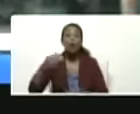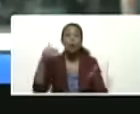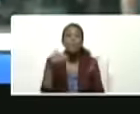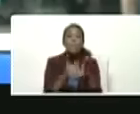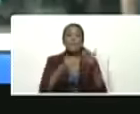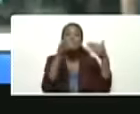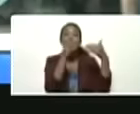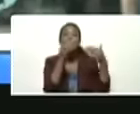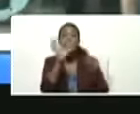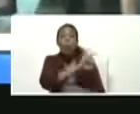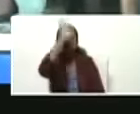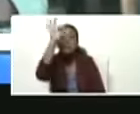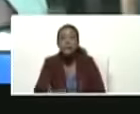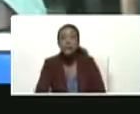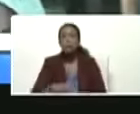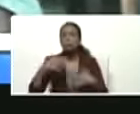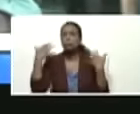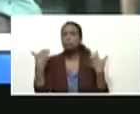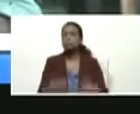344.000%.